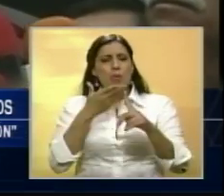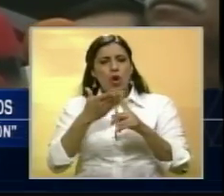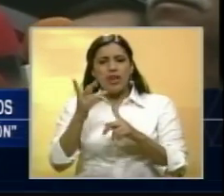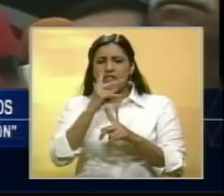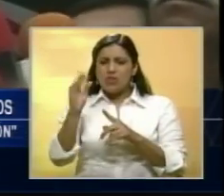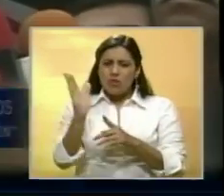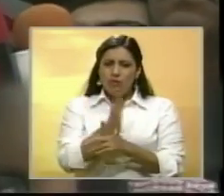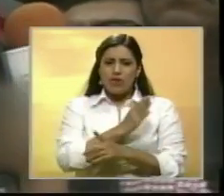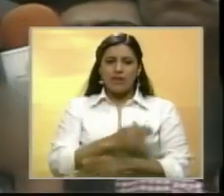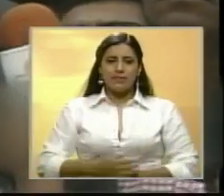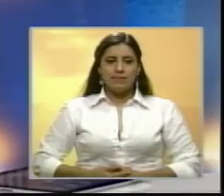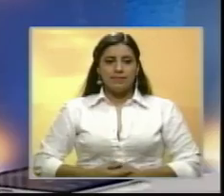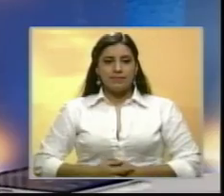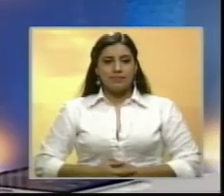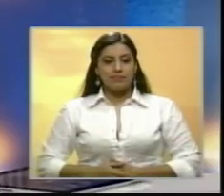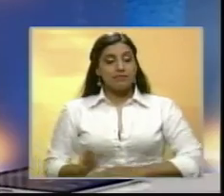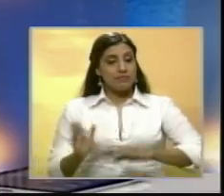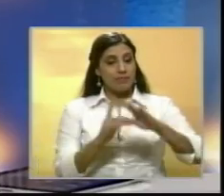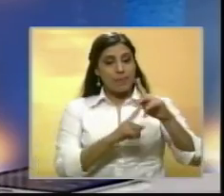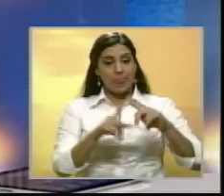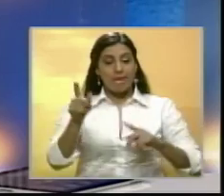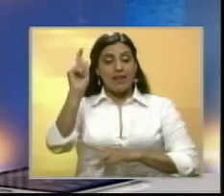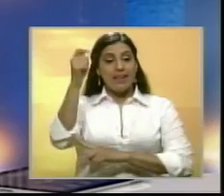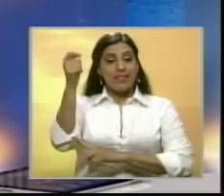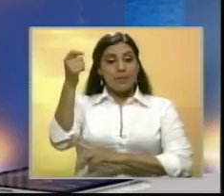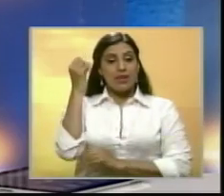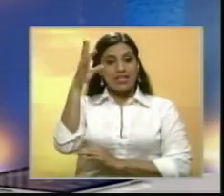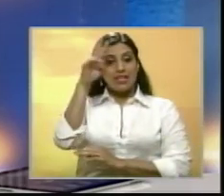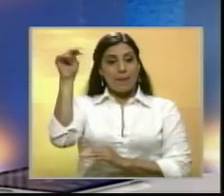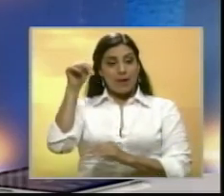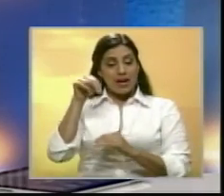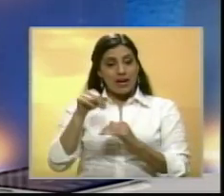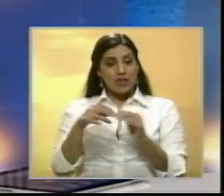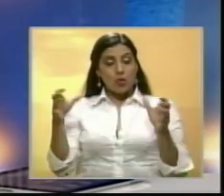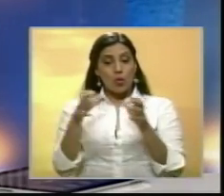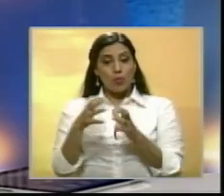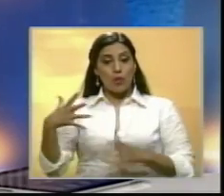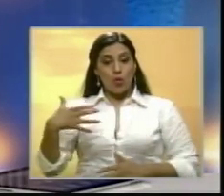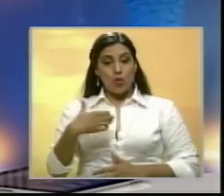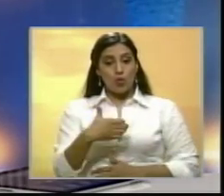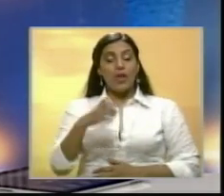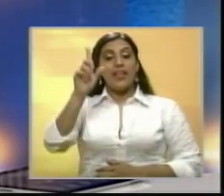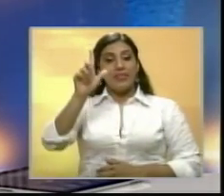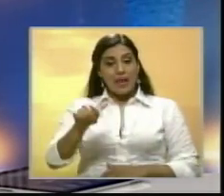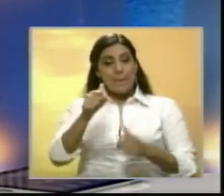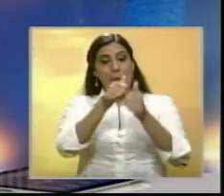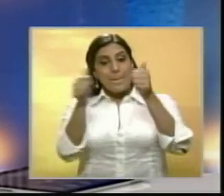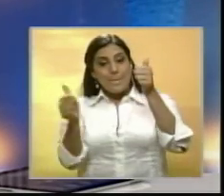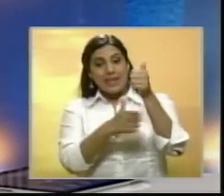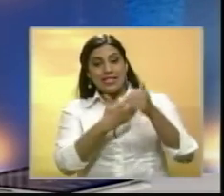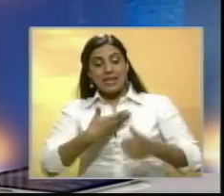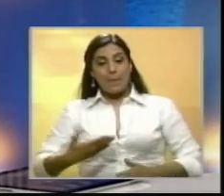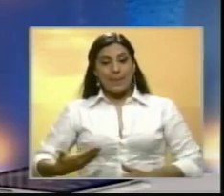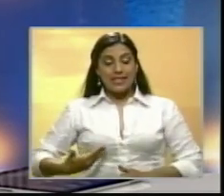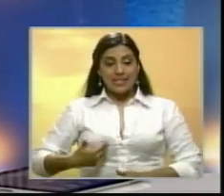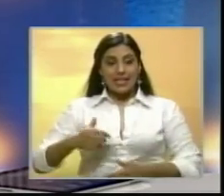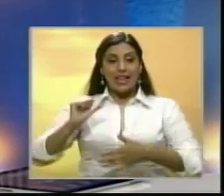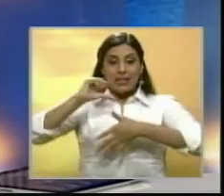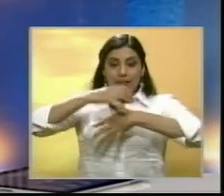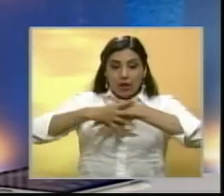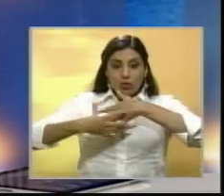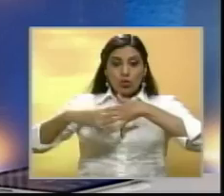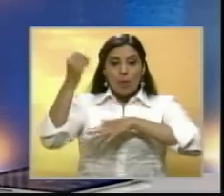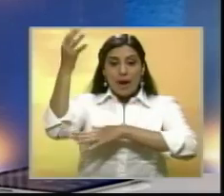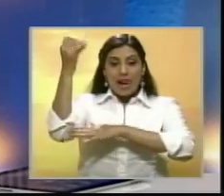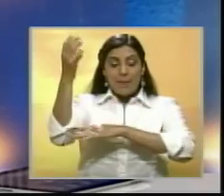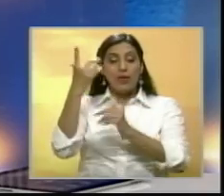violencia en el país. El diputado ante la Asamblea Nacional por la Unidad y vicepresidente del Parlasur, Luis Emilio Rondón, aseguró que